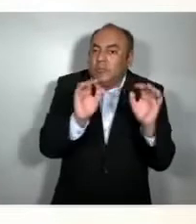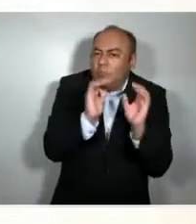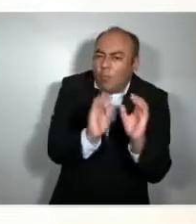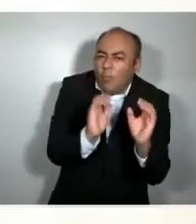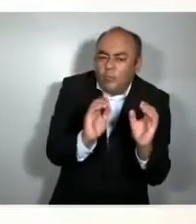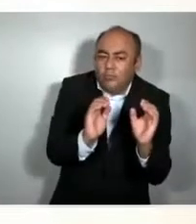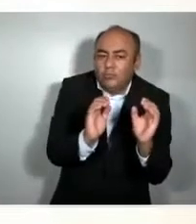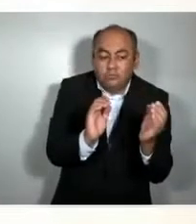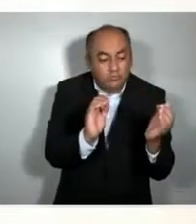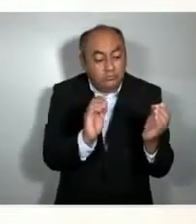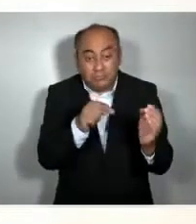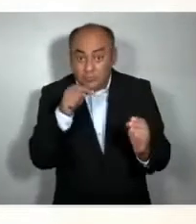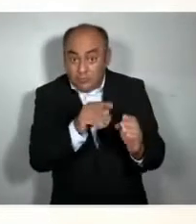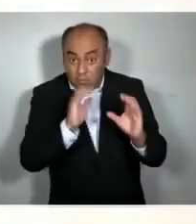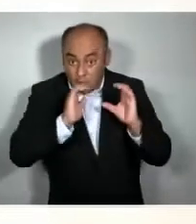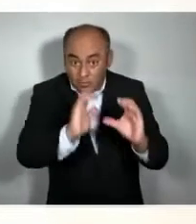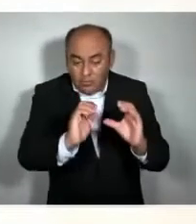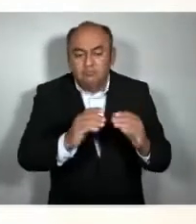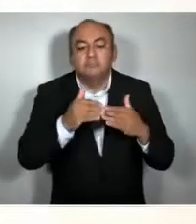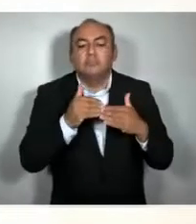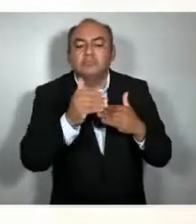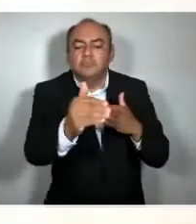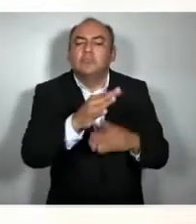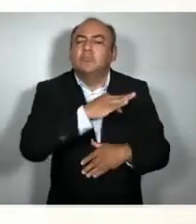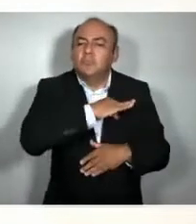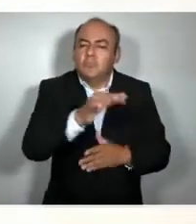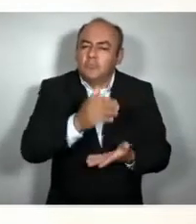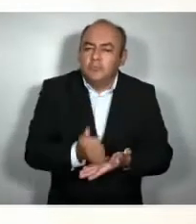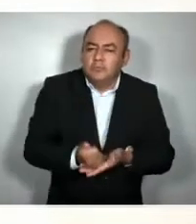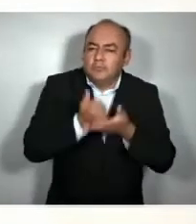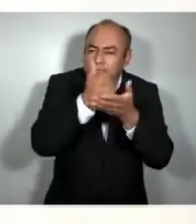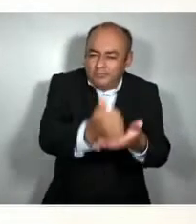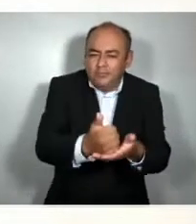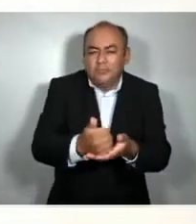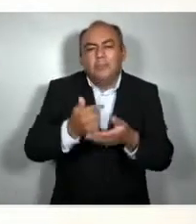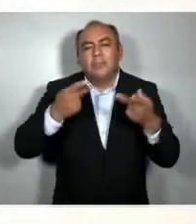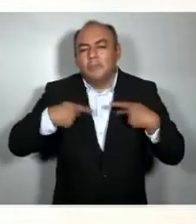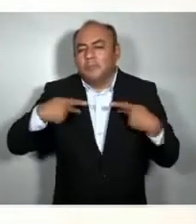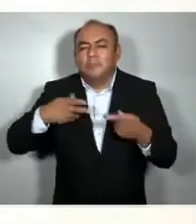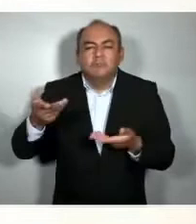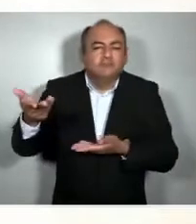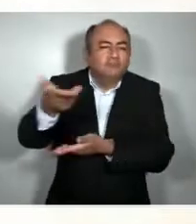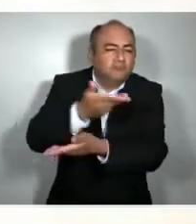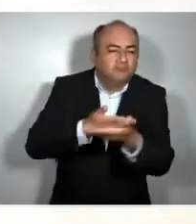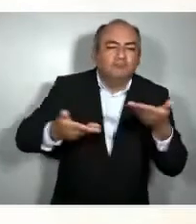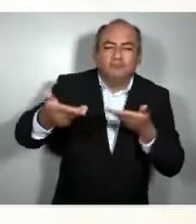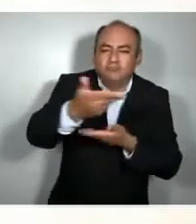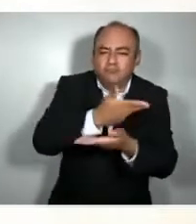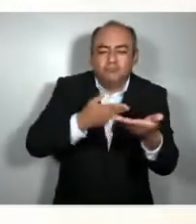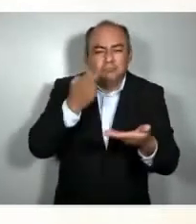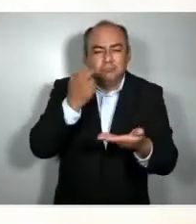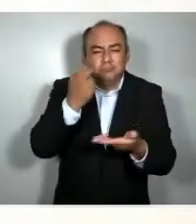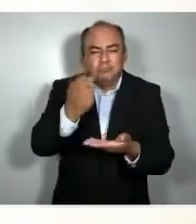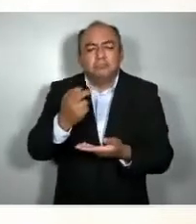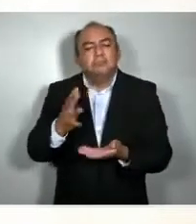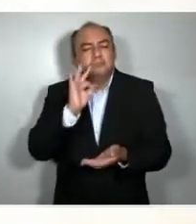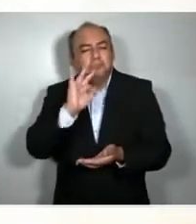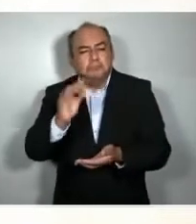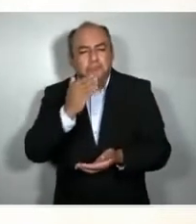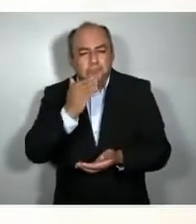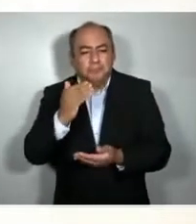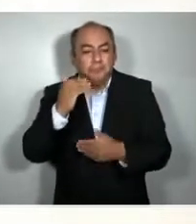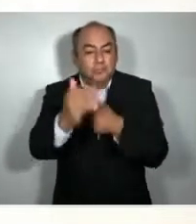cambios significativos y profundos en lo social, impactando positivamente la